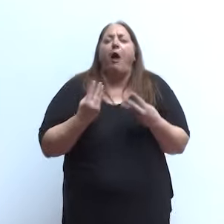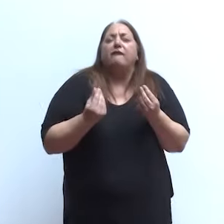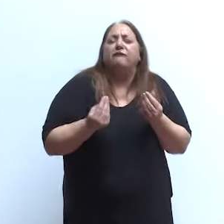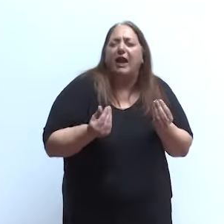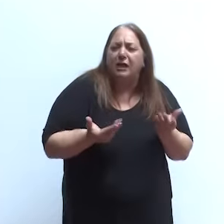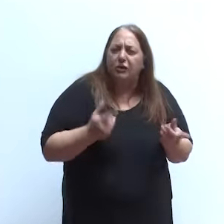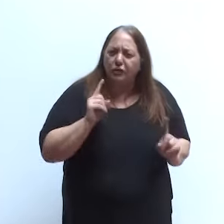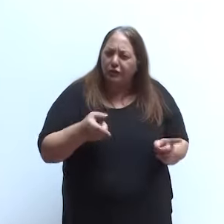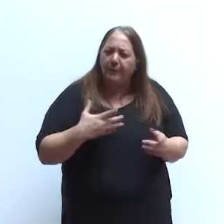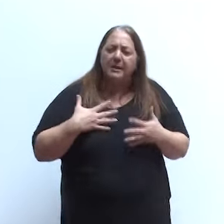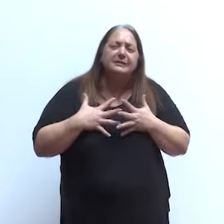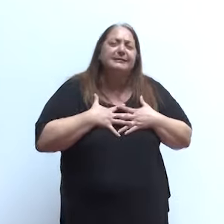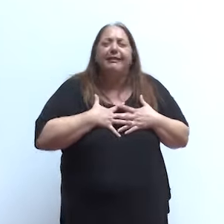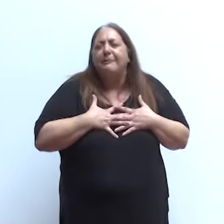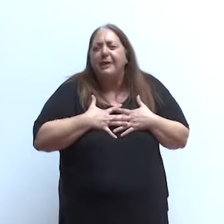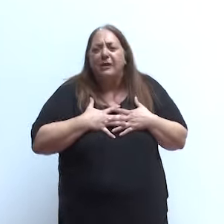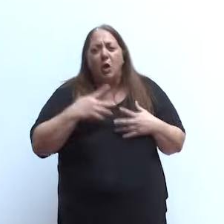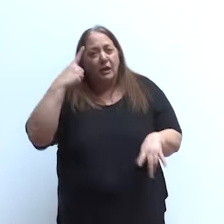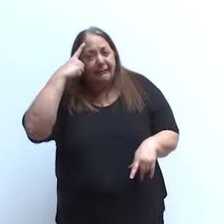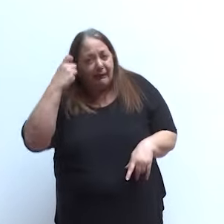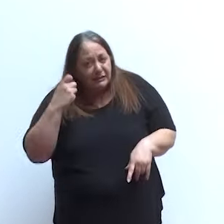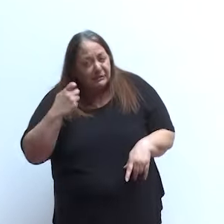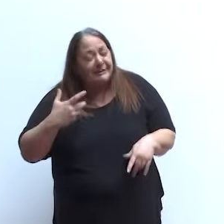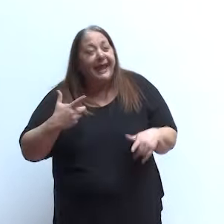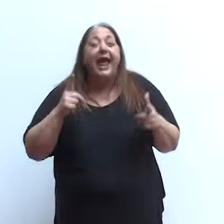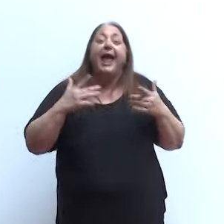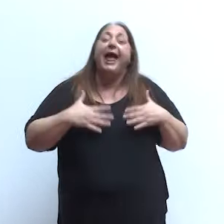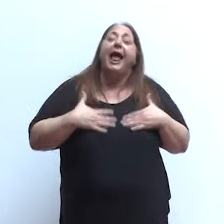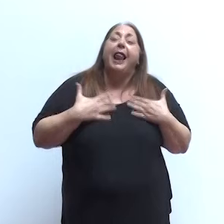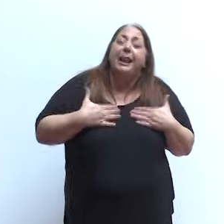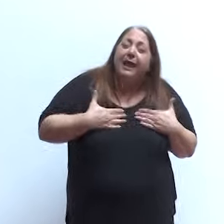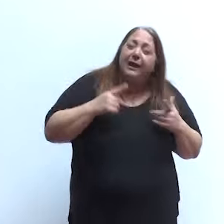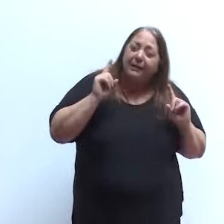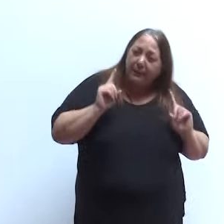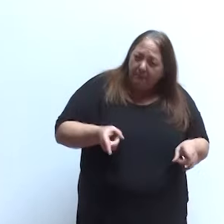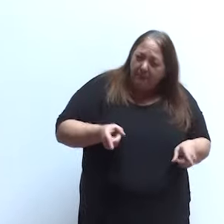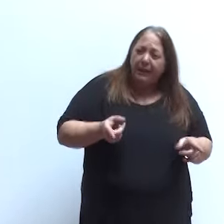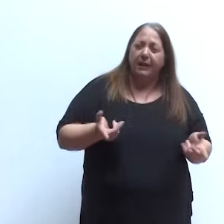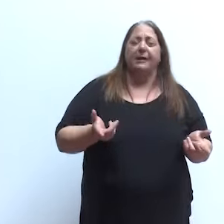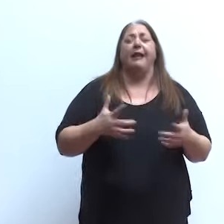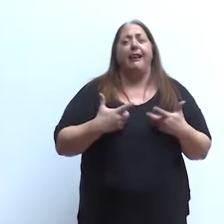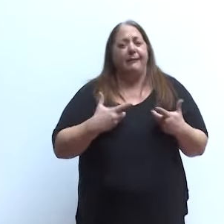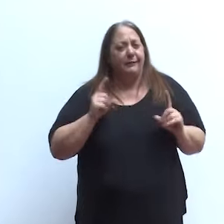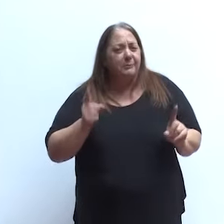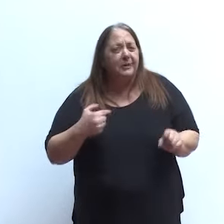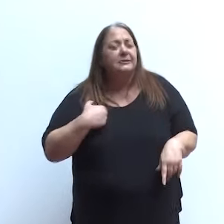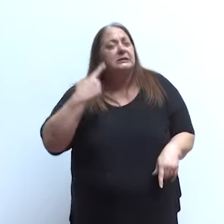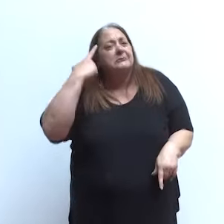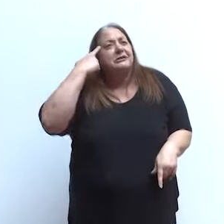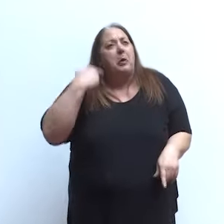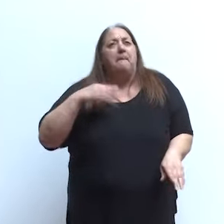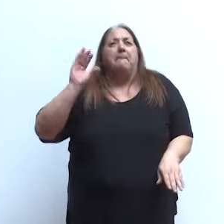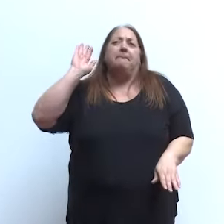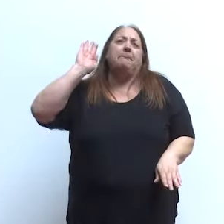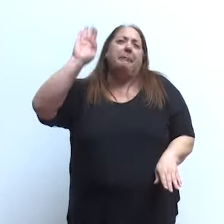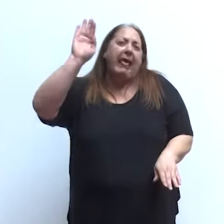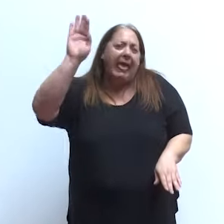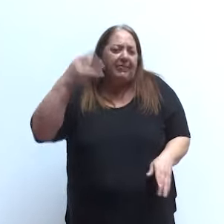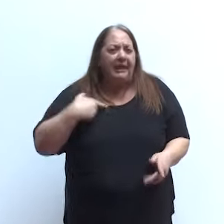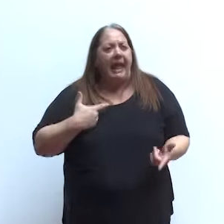afectos y sentimientos tristes y también alegres no O sea no digo que que que la prédica o el discurso neoliberal